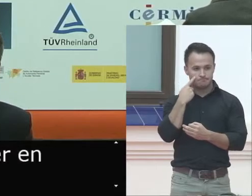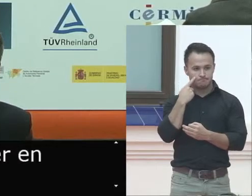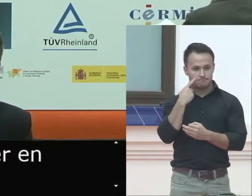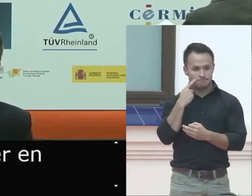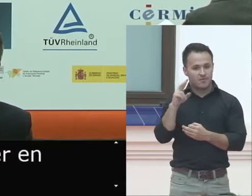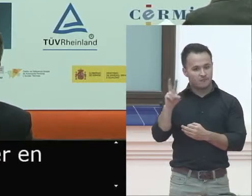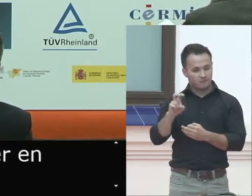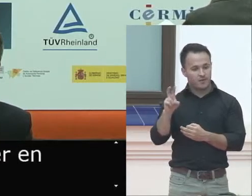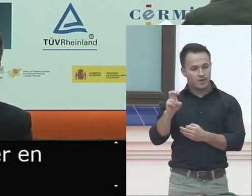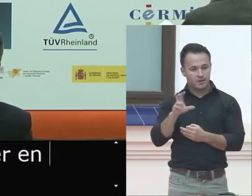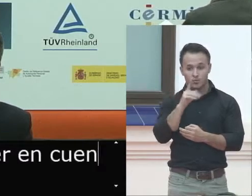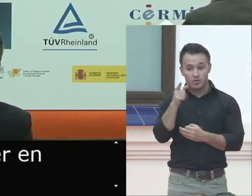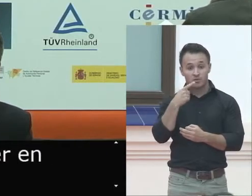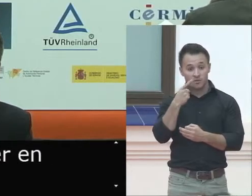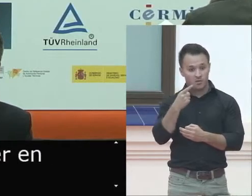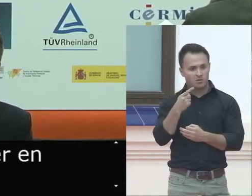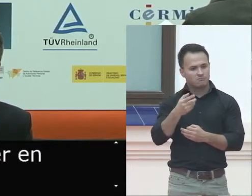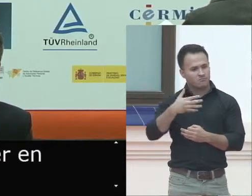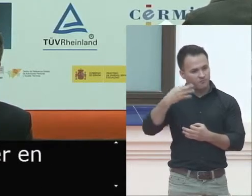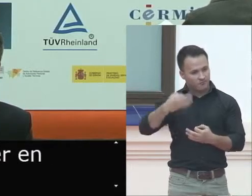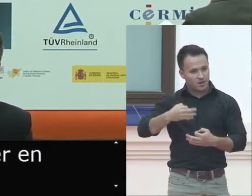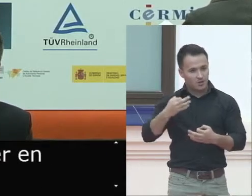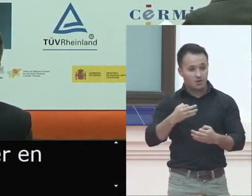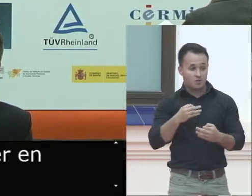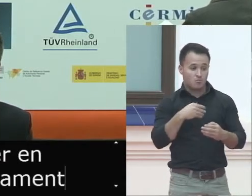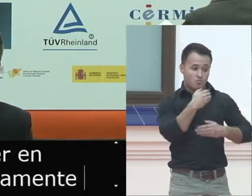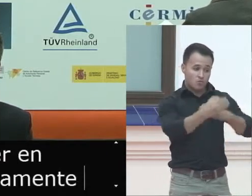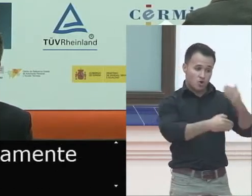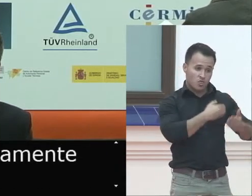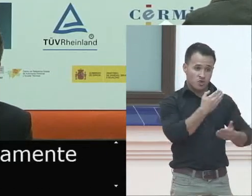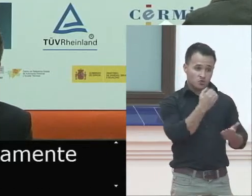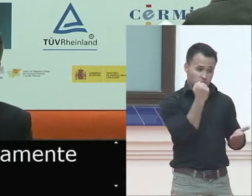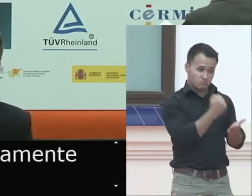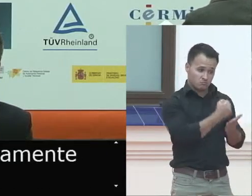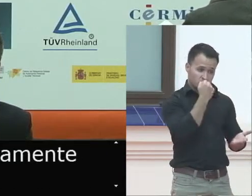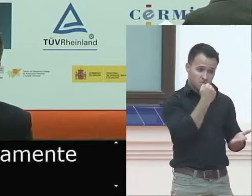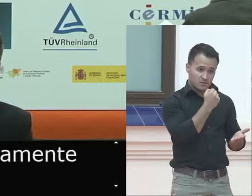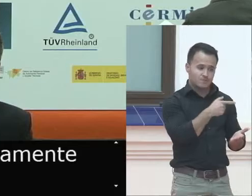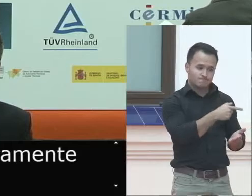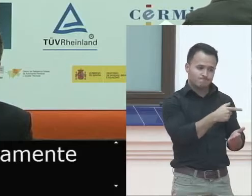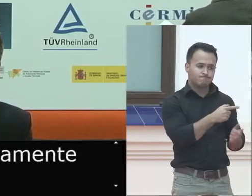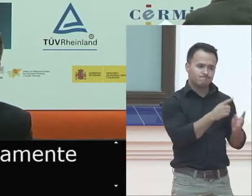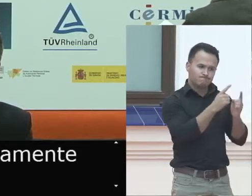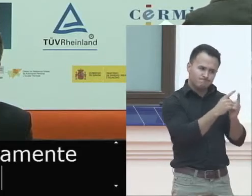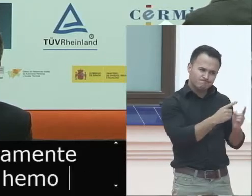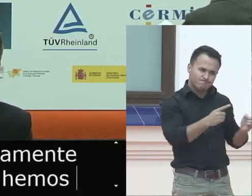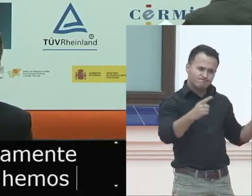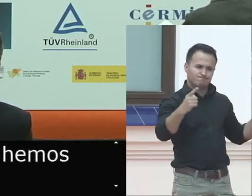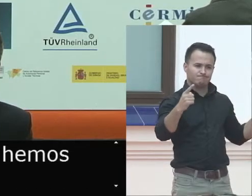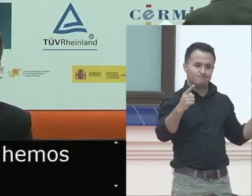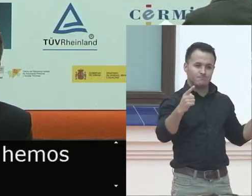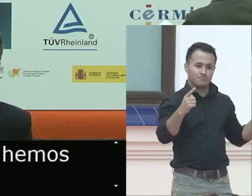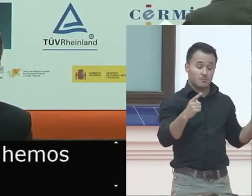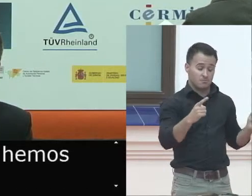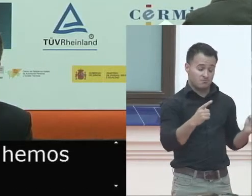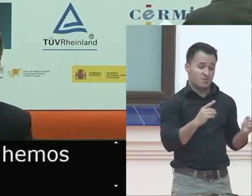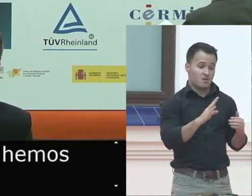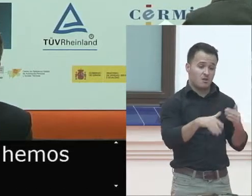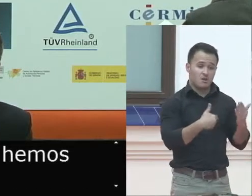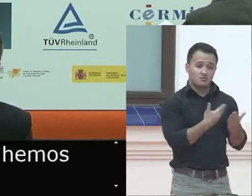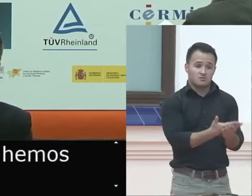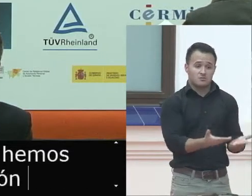absolutamente cierto. Los procesos de maduración, lo hemos comentado al principio, y de elaboración resultan muy dilatados, incluso